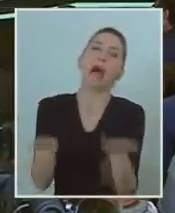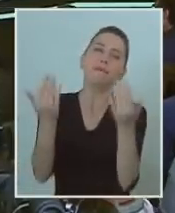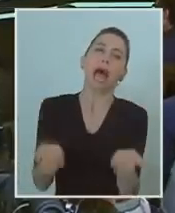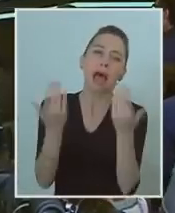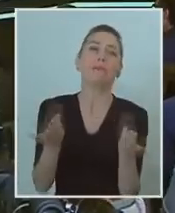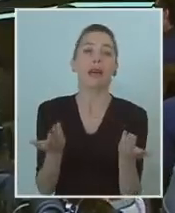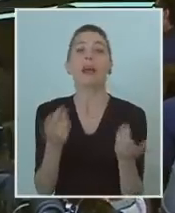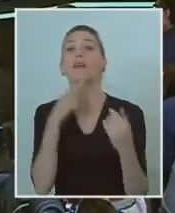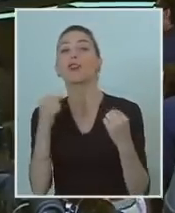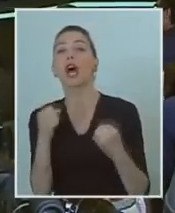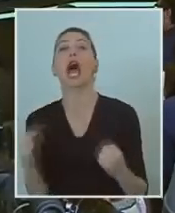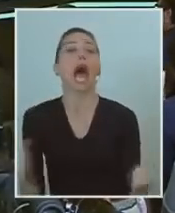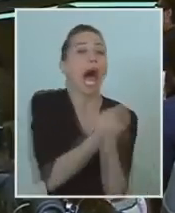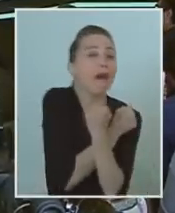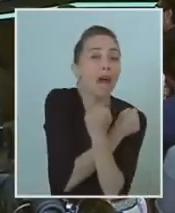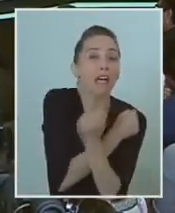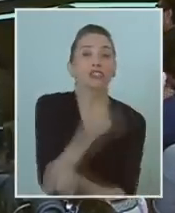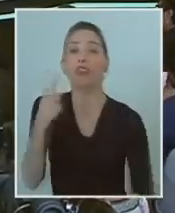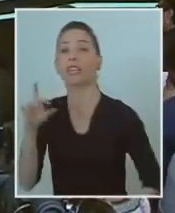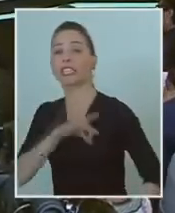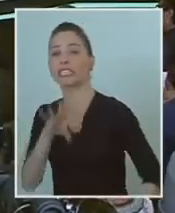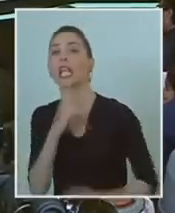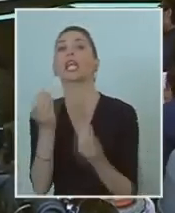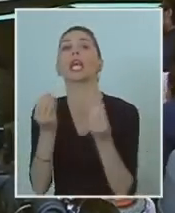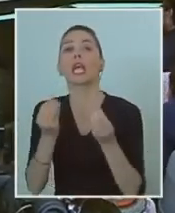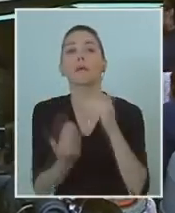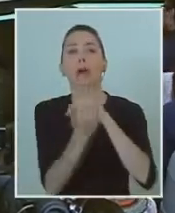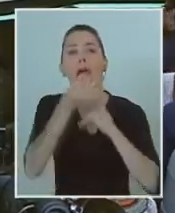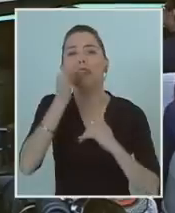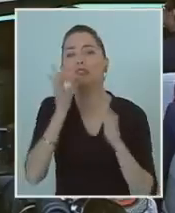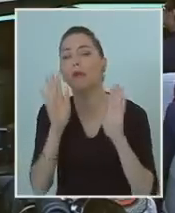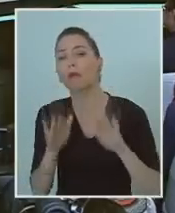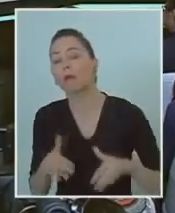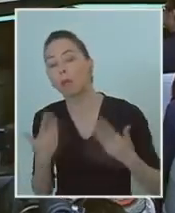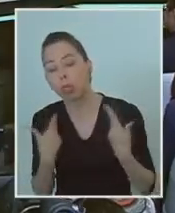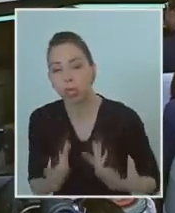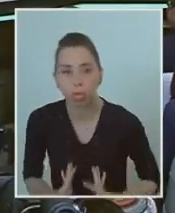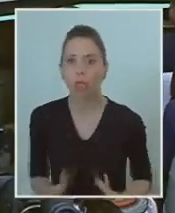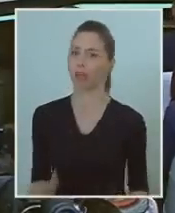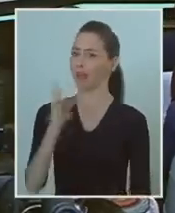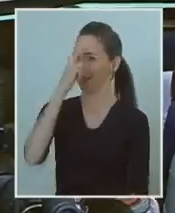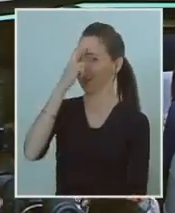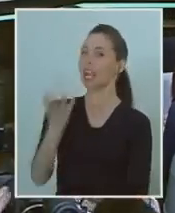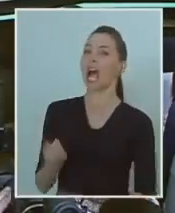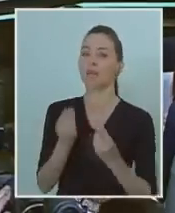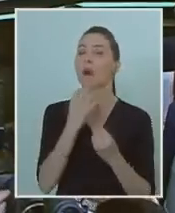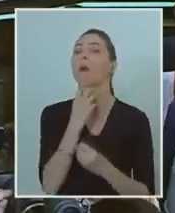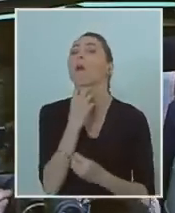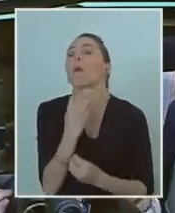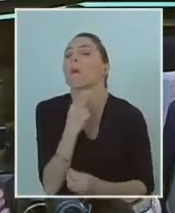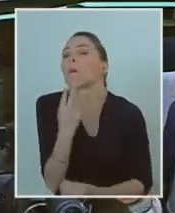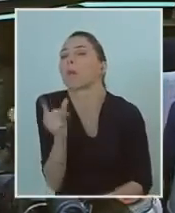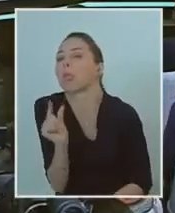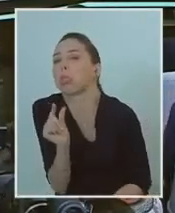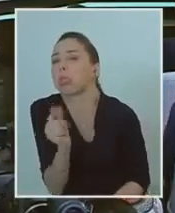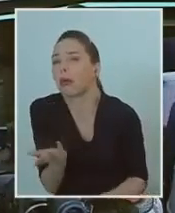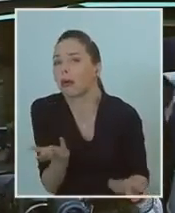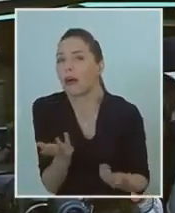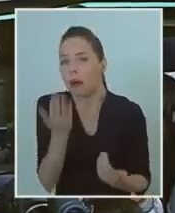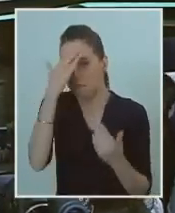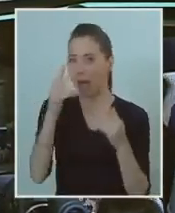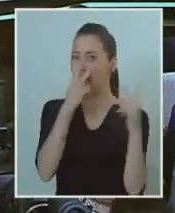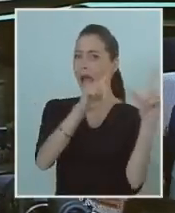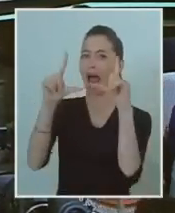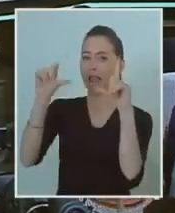ganas, el fuerte abrazo. ¿Pero qué pasó con el desayuno hoy día, cabros? Me extraña. ¿Qué pasó? Están quedando